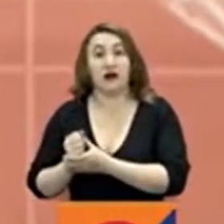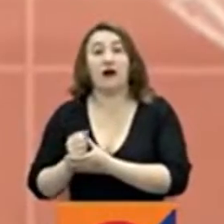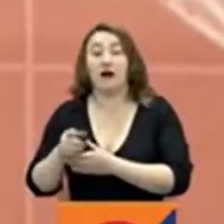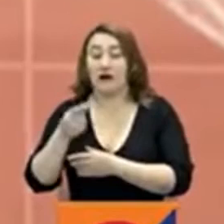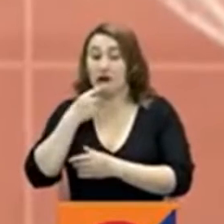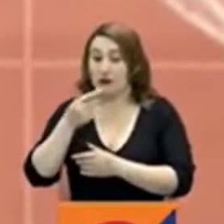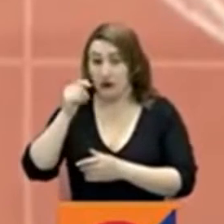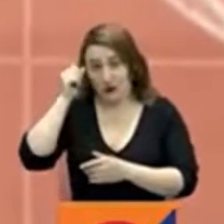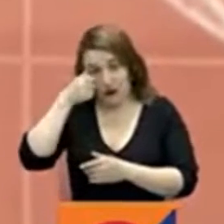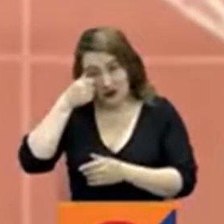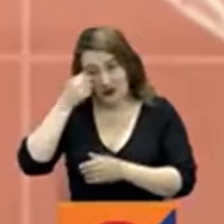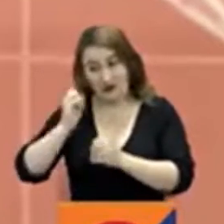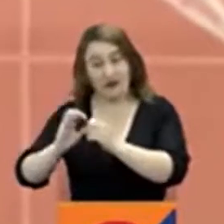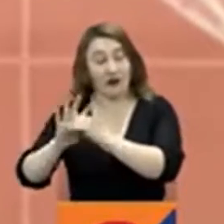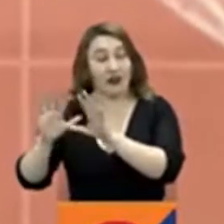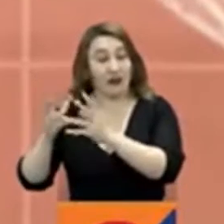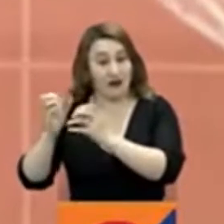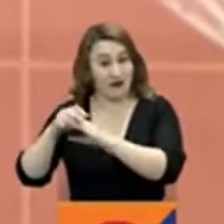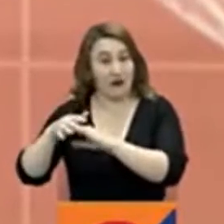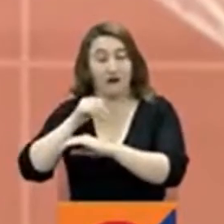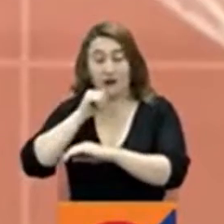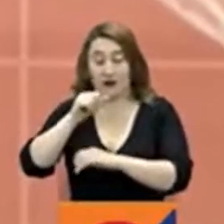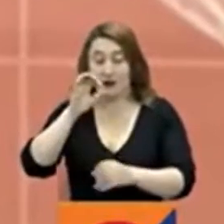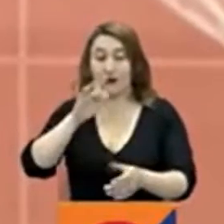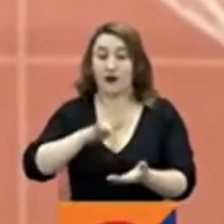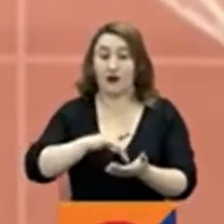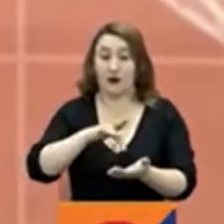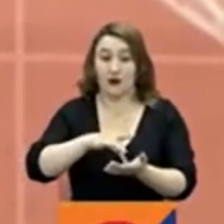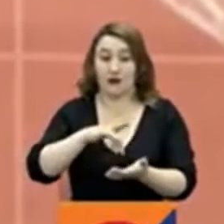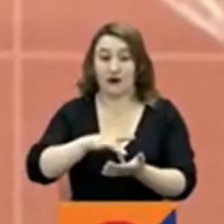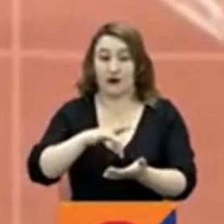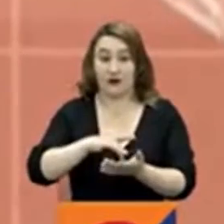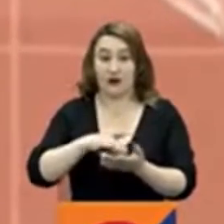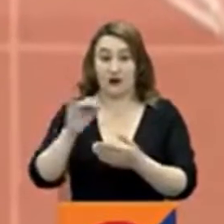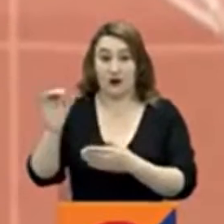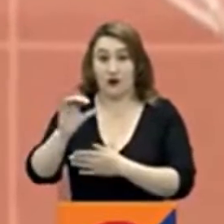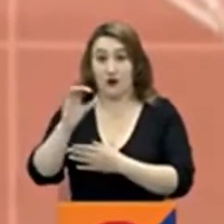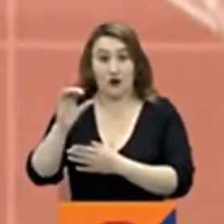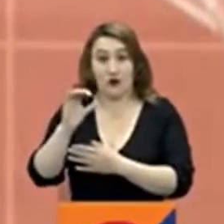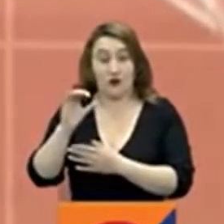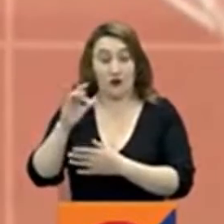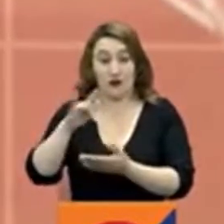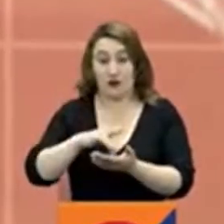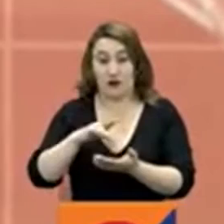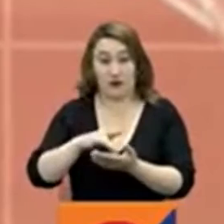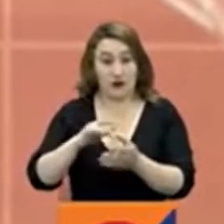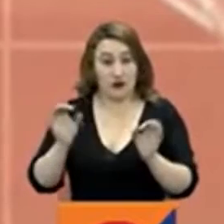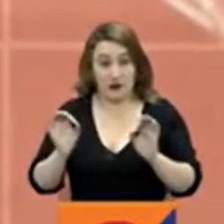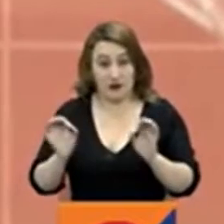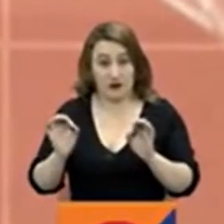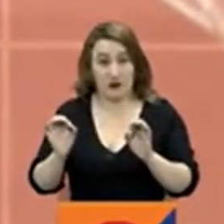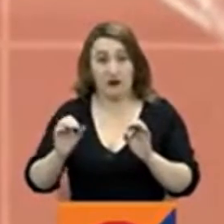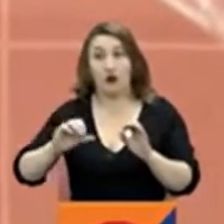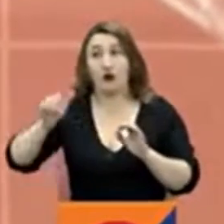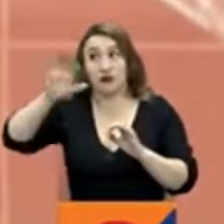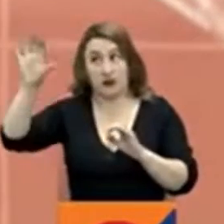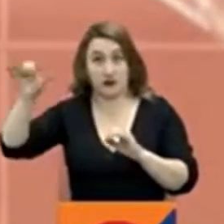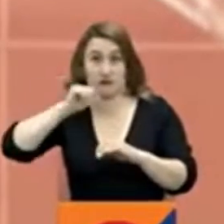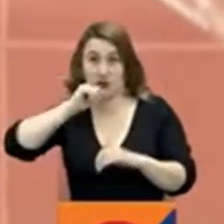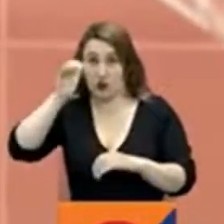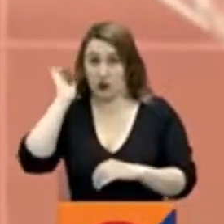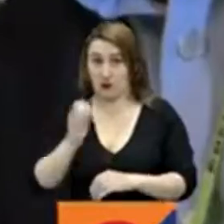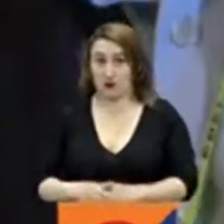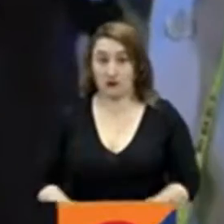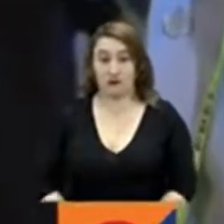que la pandemia obligó un mayor endeudamiento y destacó que Colombia no se endeudó en los niveles a los que llegaron otros